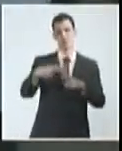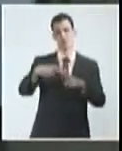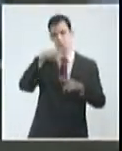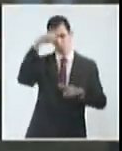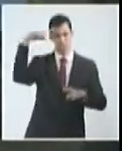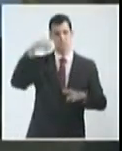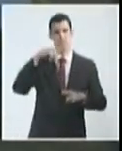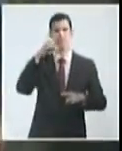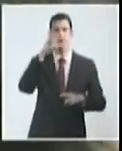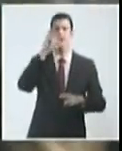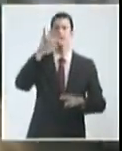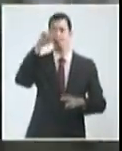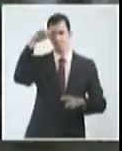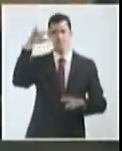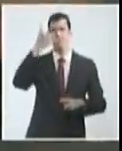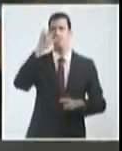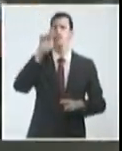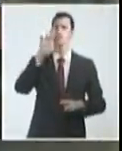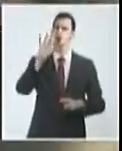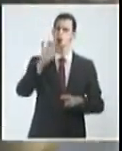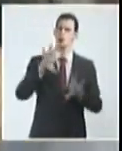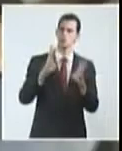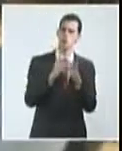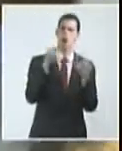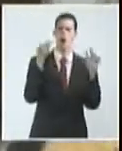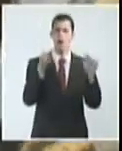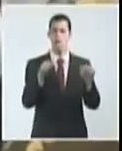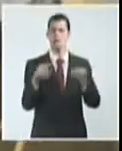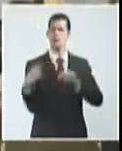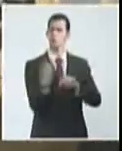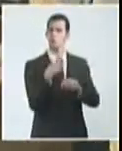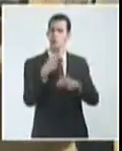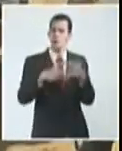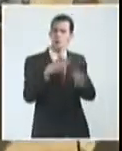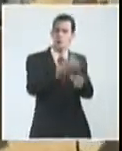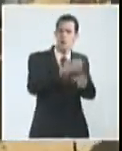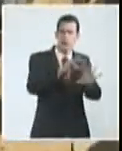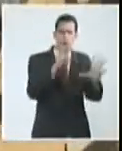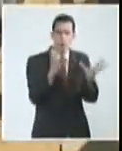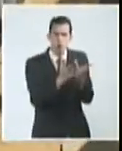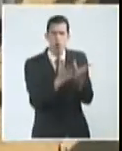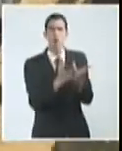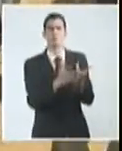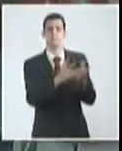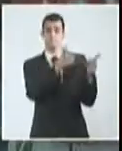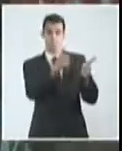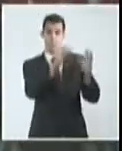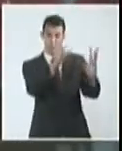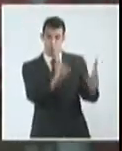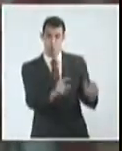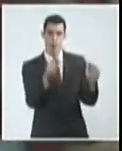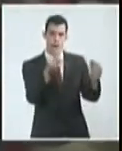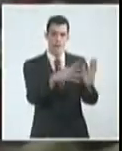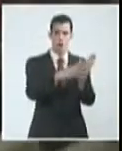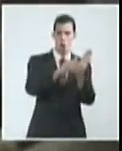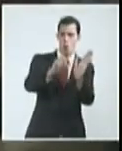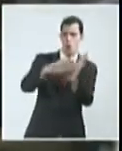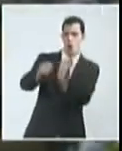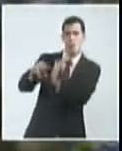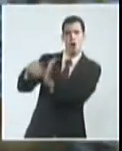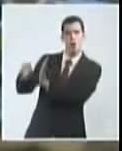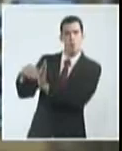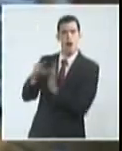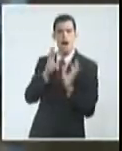de intensificar y de propiciar. Y yo creo que la sostenibilidad de ese trabajo